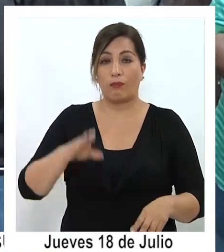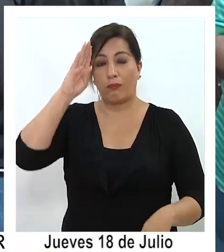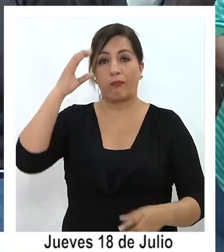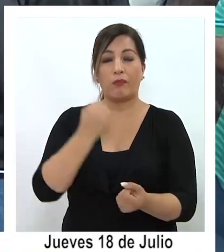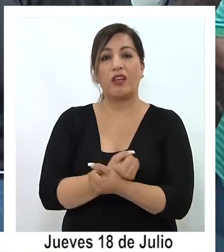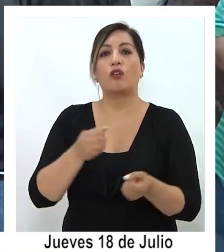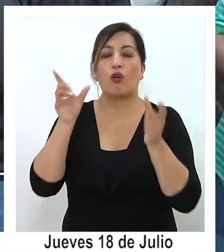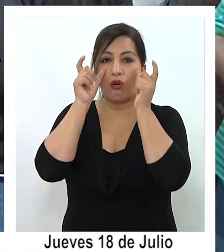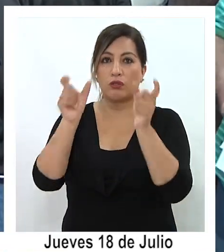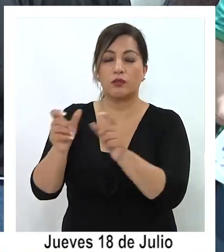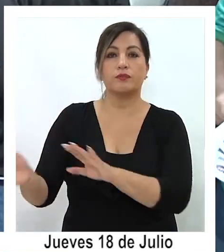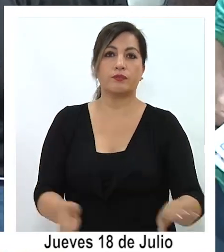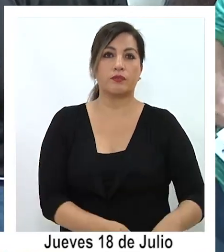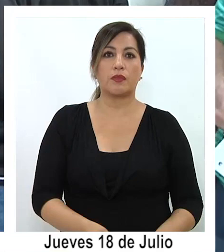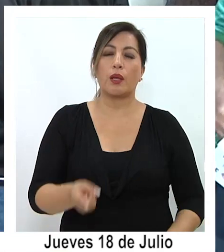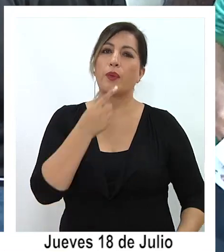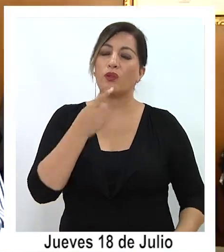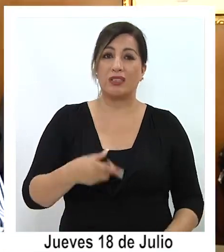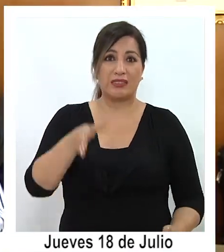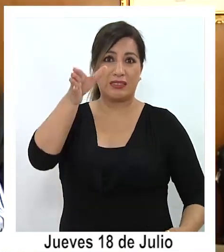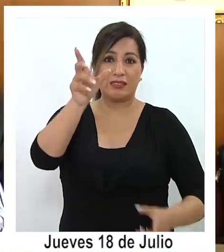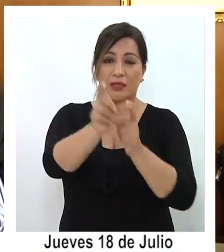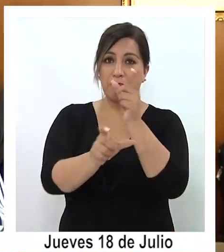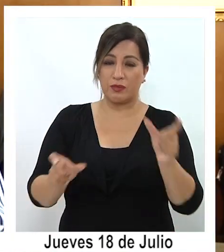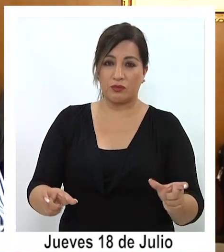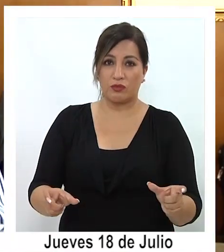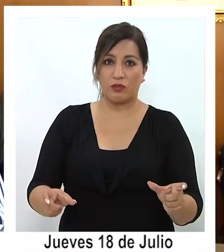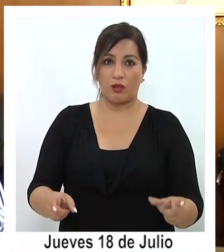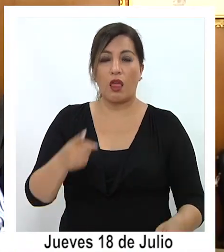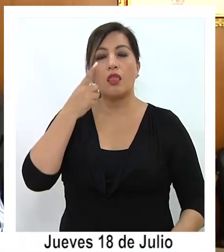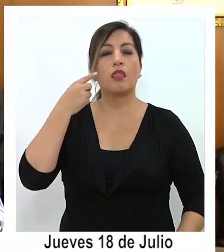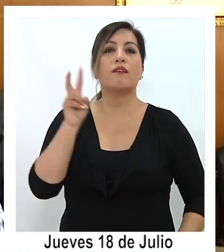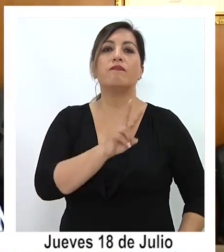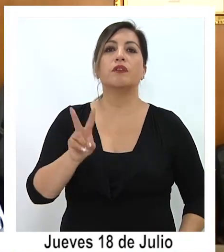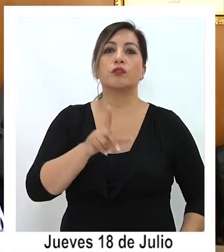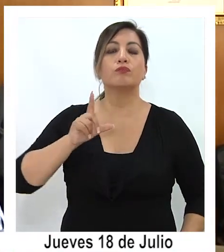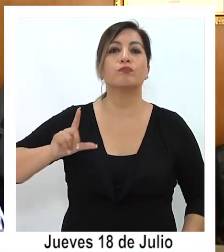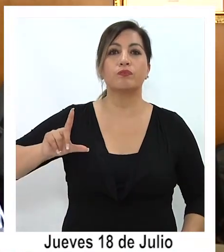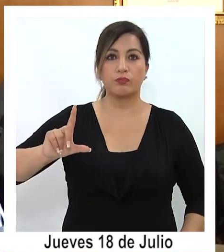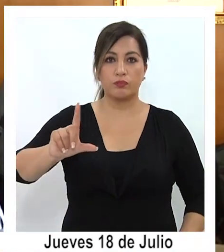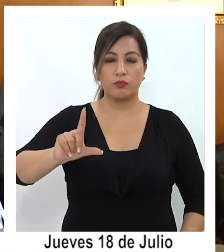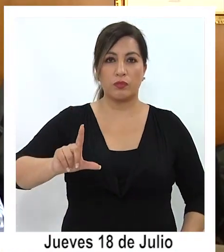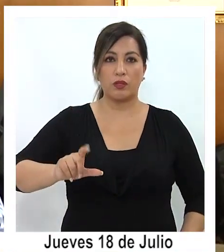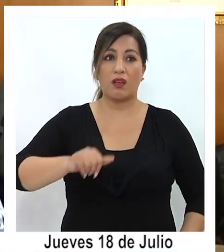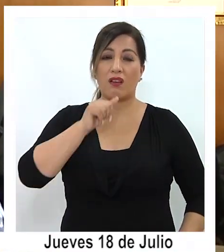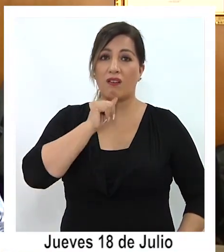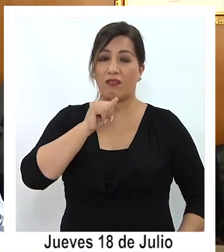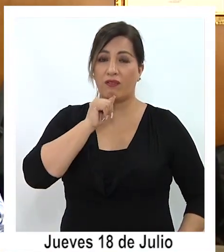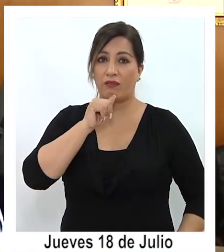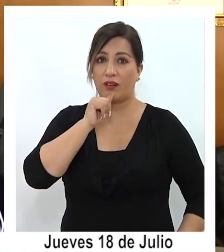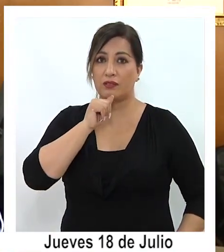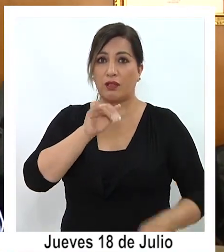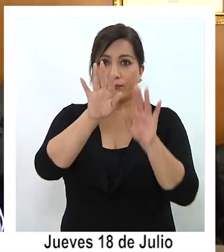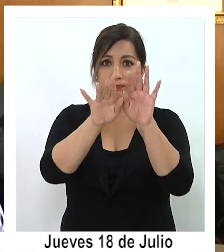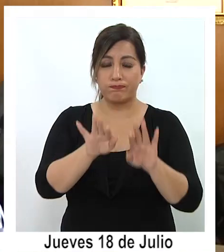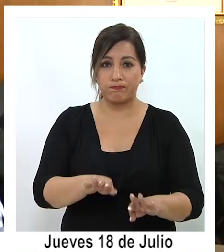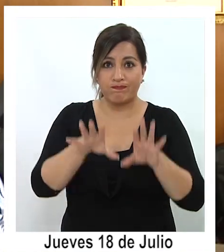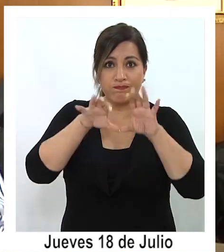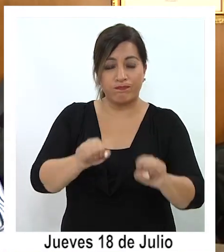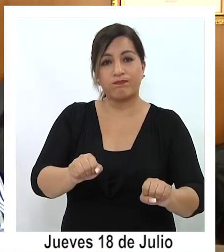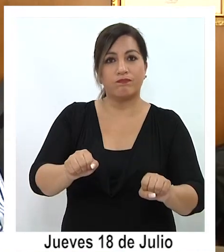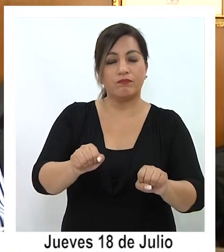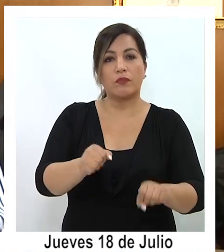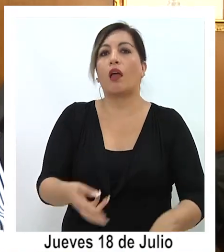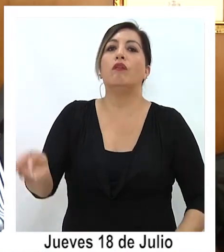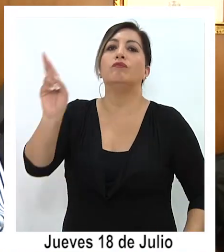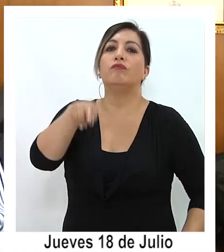fiscalización. Si esas personas el día 22 de julio no tomaron su cita online,